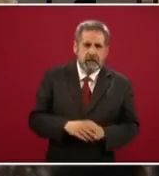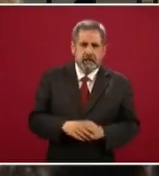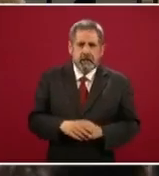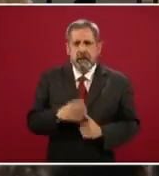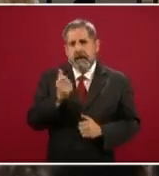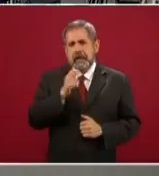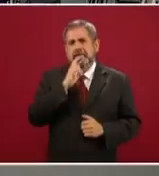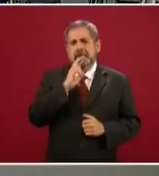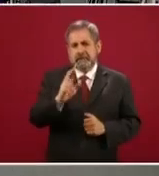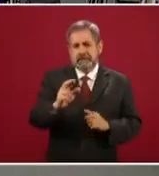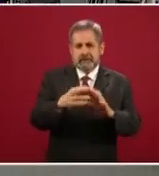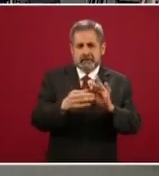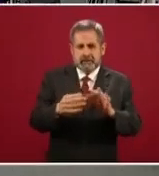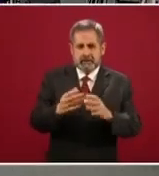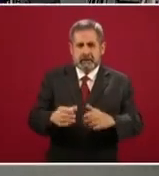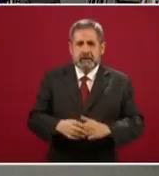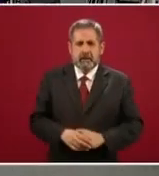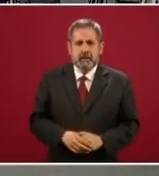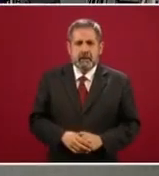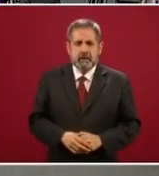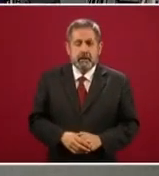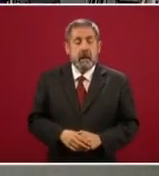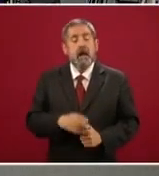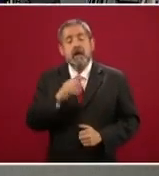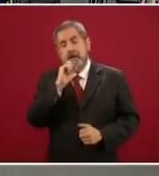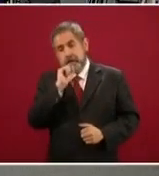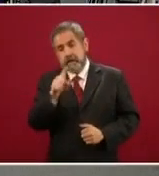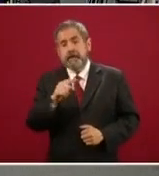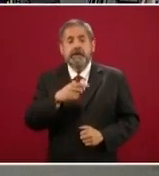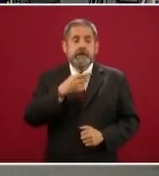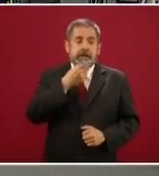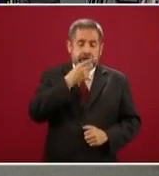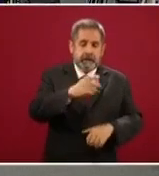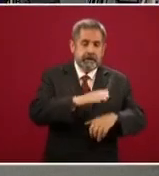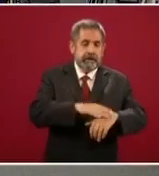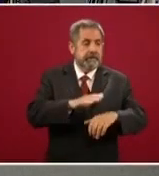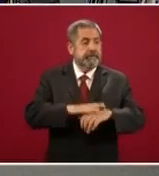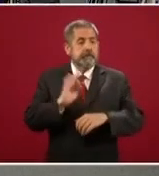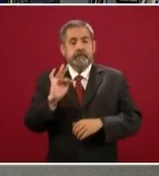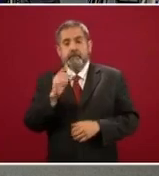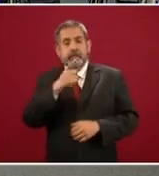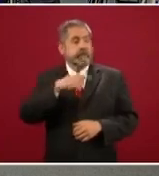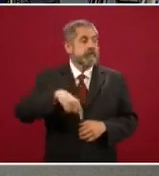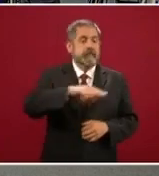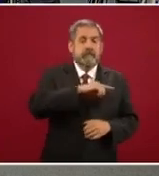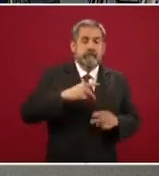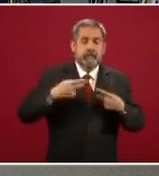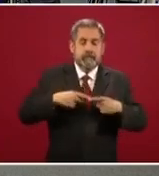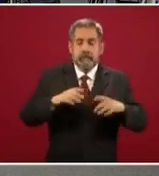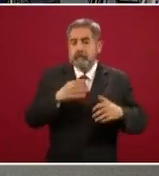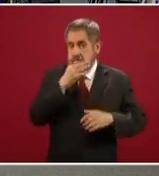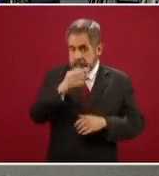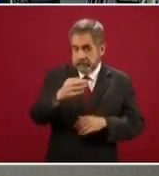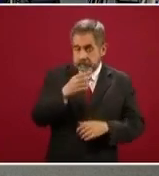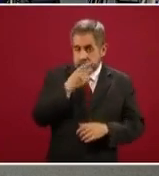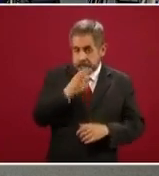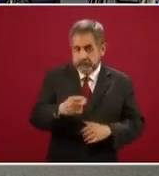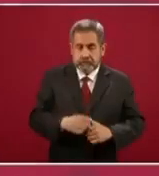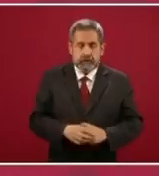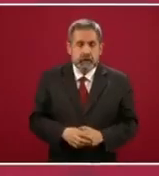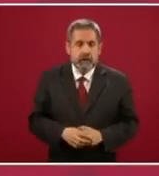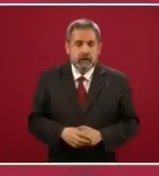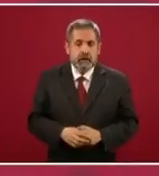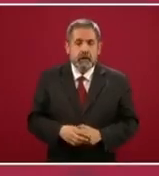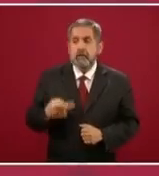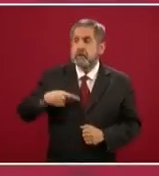así la respondo. Y también decirles que la gente también eso nos